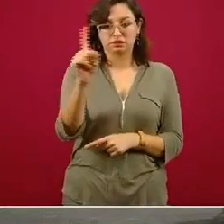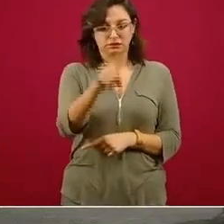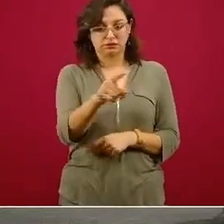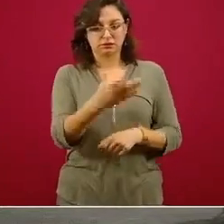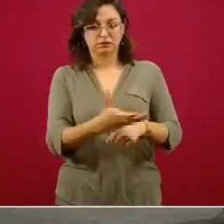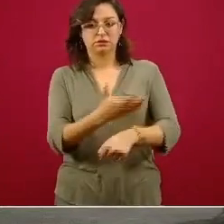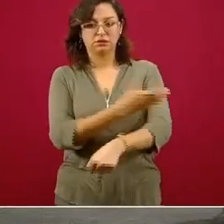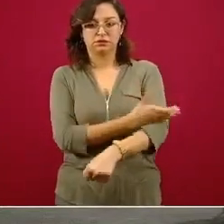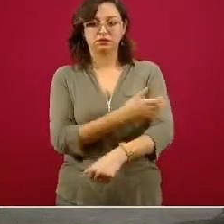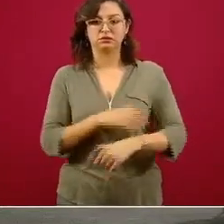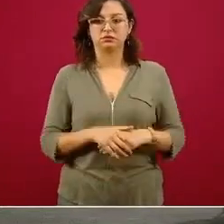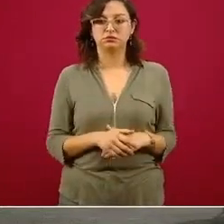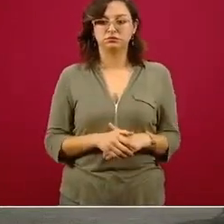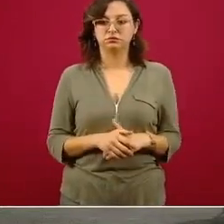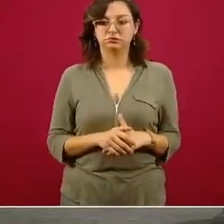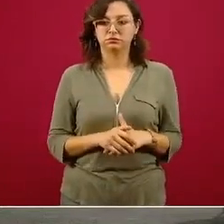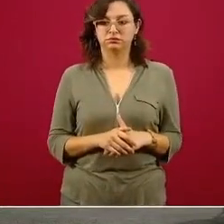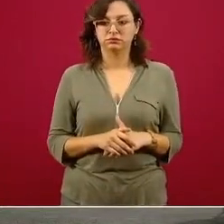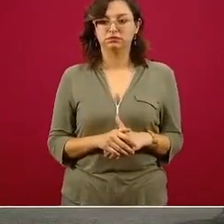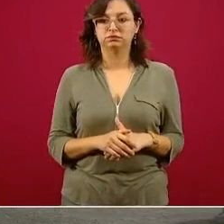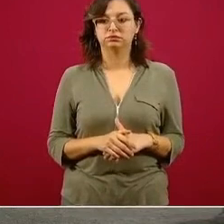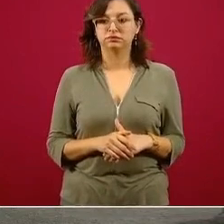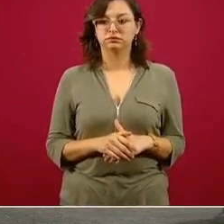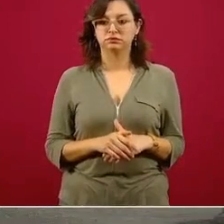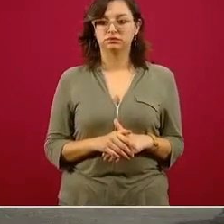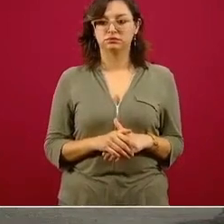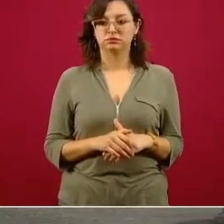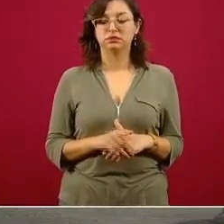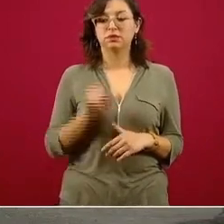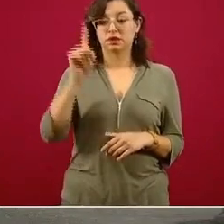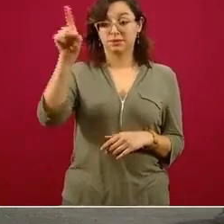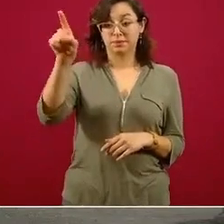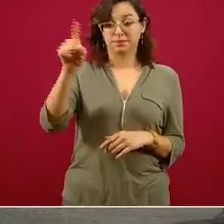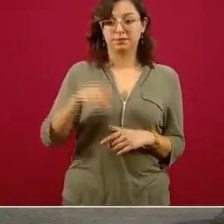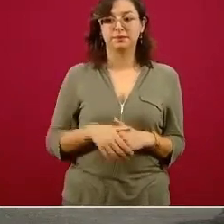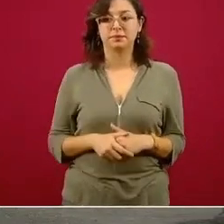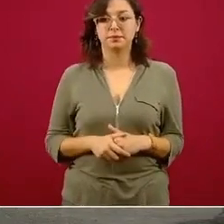acá. Vamos, todos. A ver, allá al fondo.